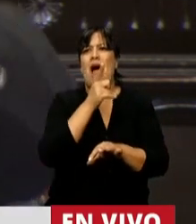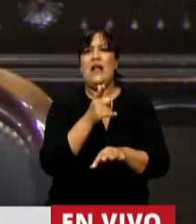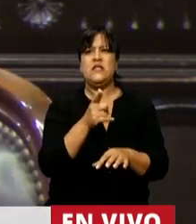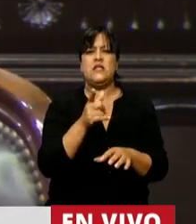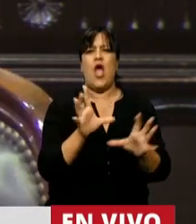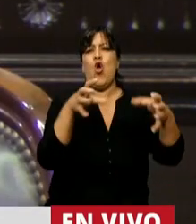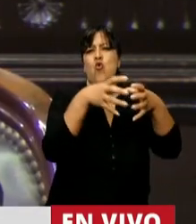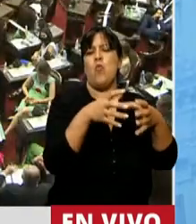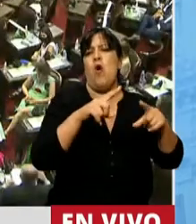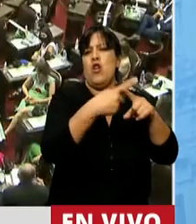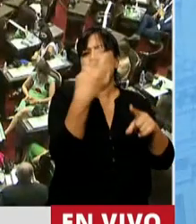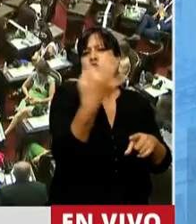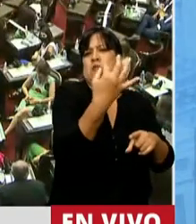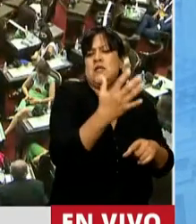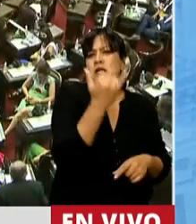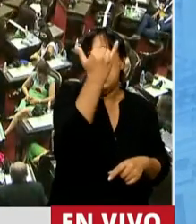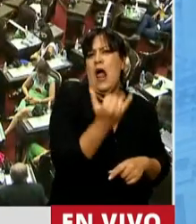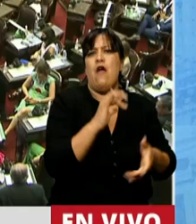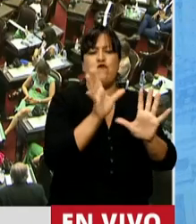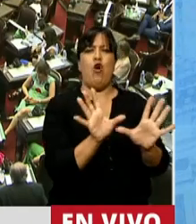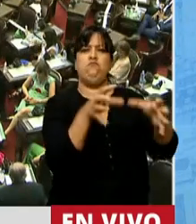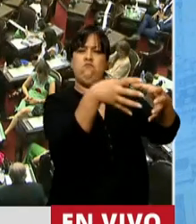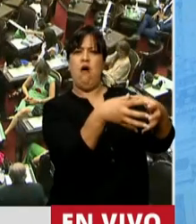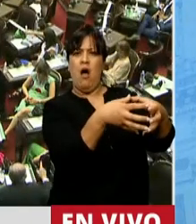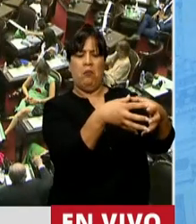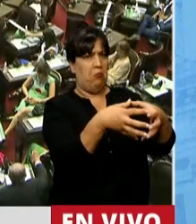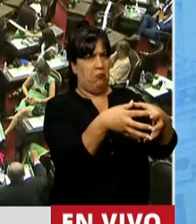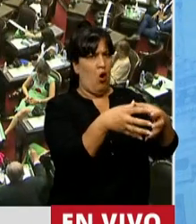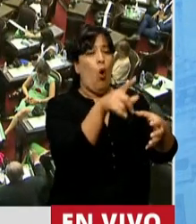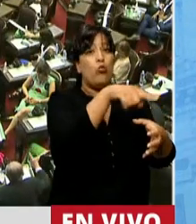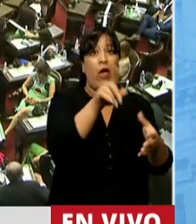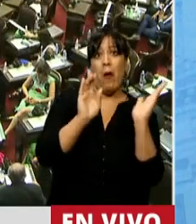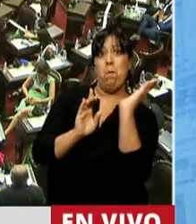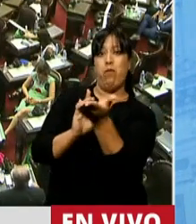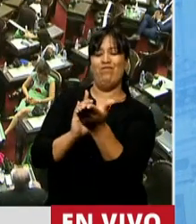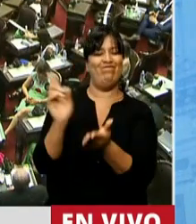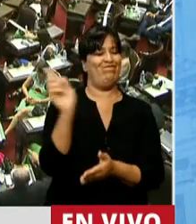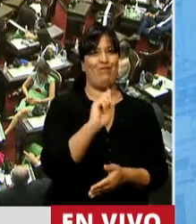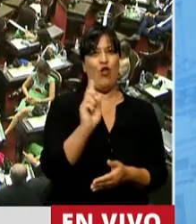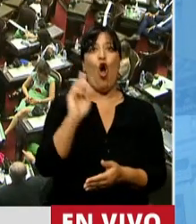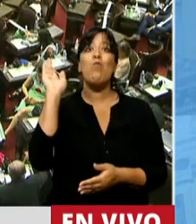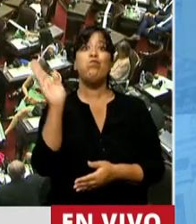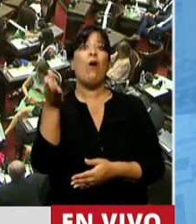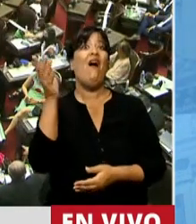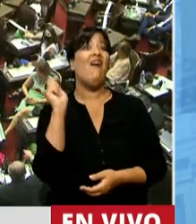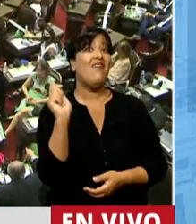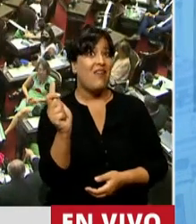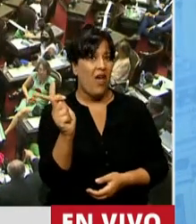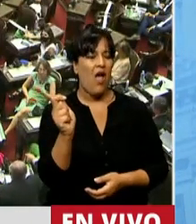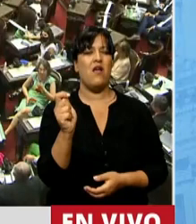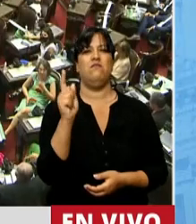una clase política o una casta. No nos habrían derrotado ustedes, nos habrían derrotado